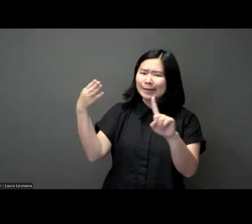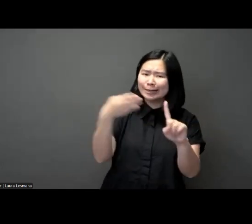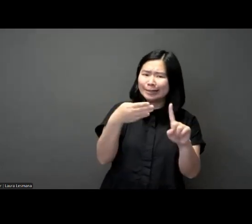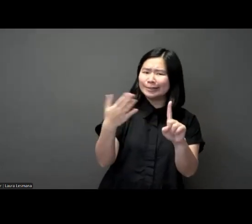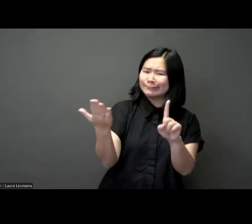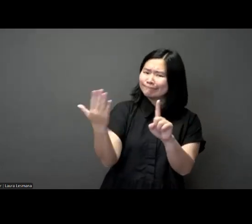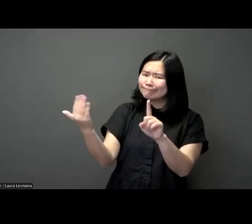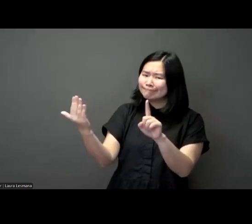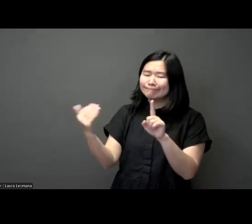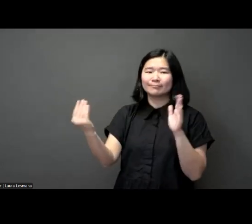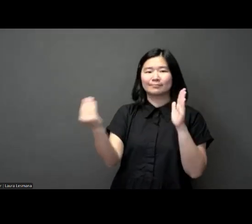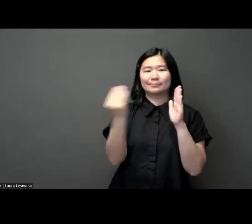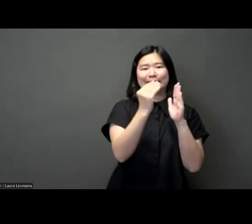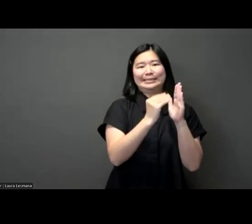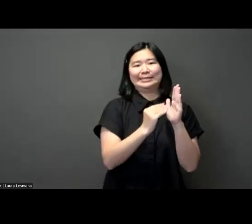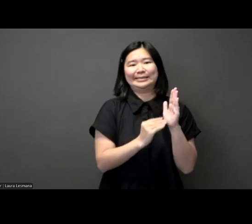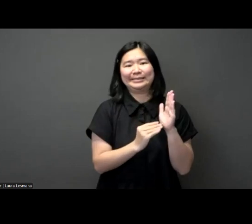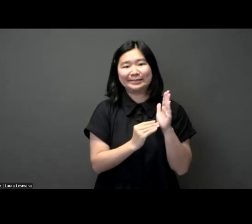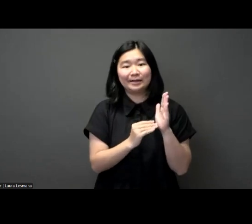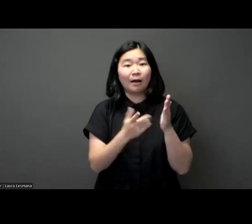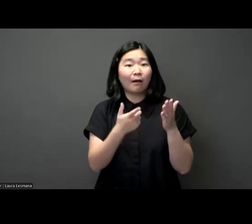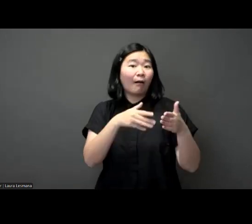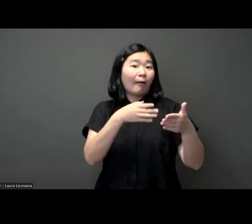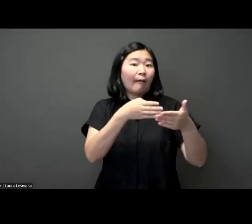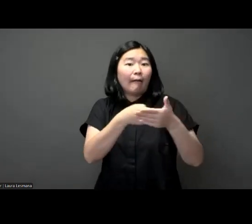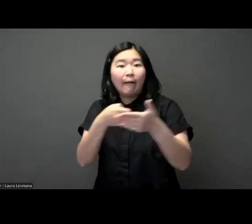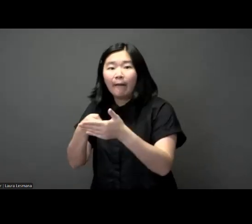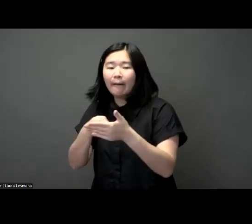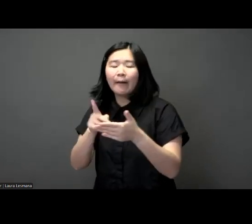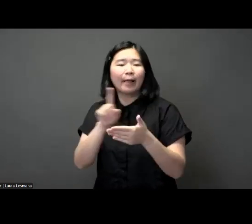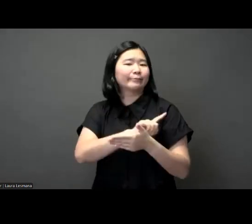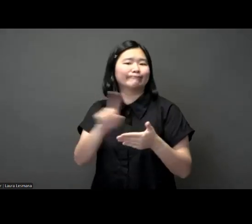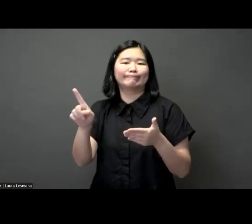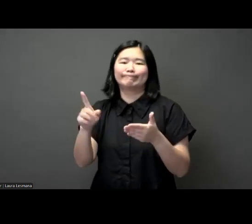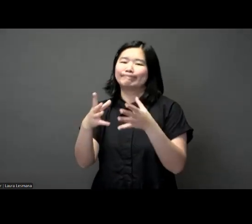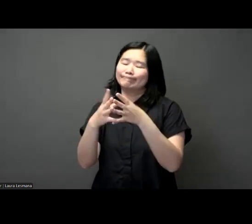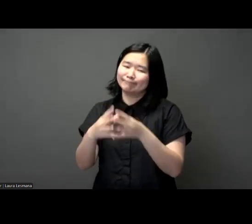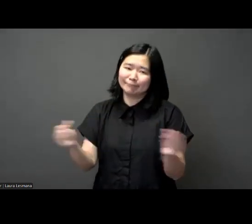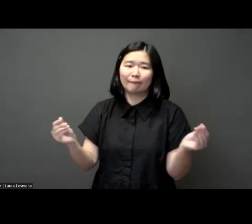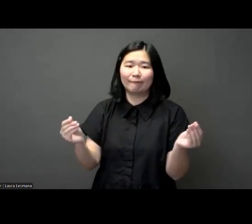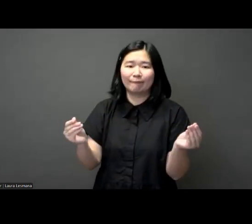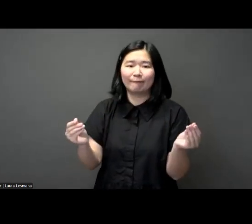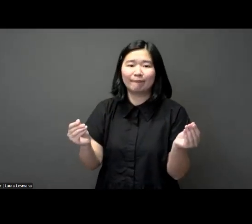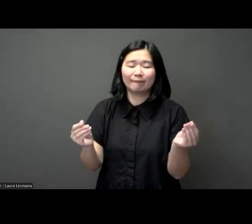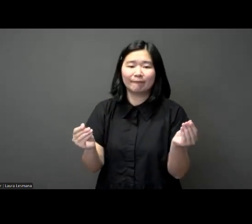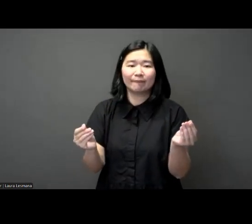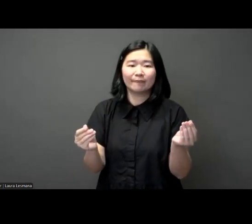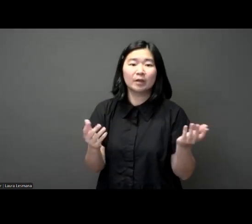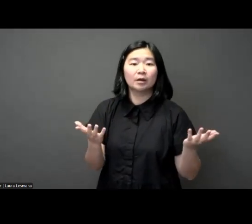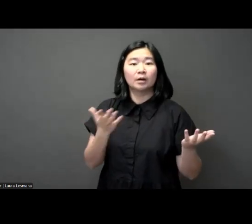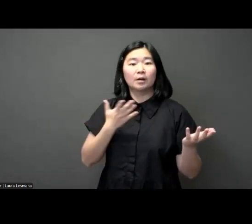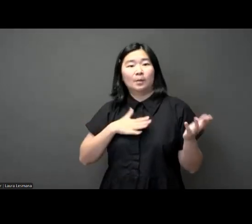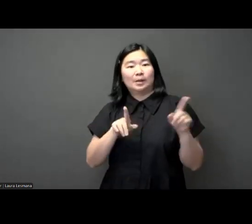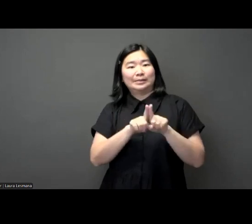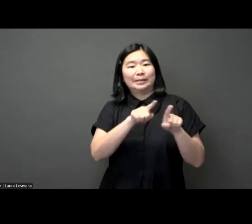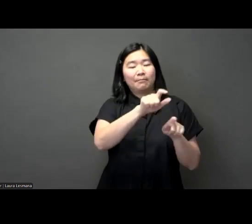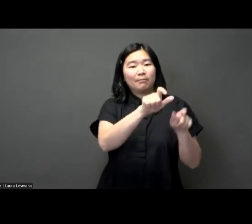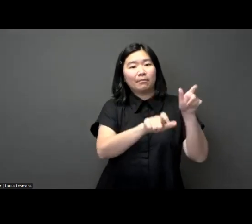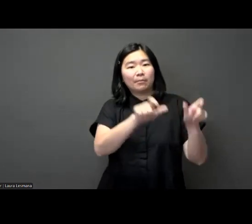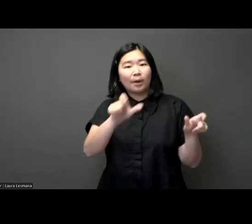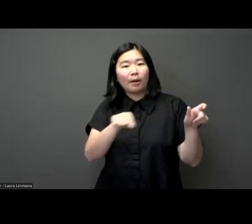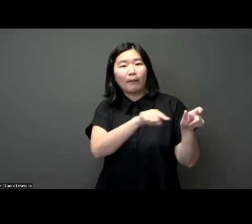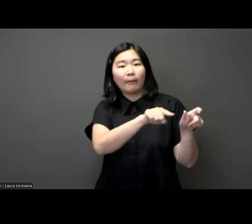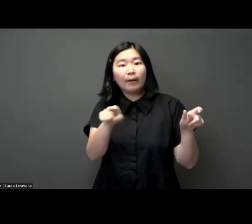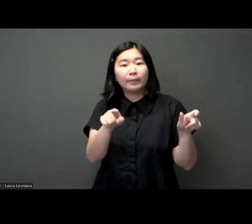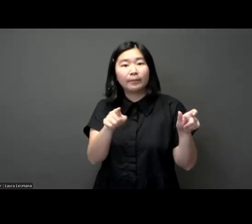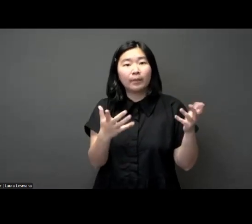acceso, adherencia al tratamiento entre las diferentes poblaciones vulnerables, y también nos permite a todos